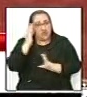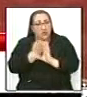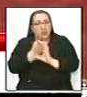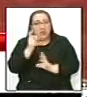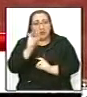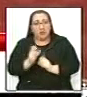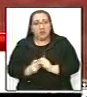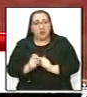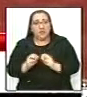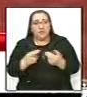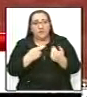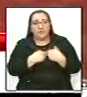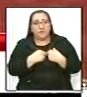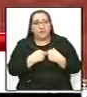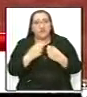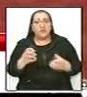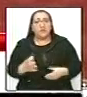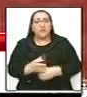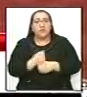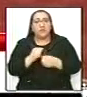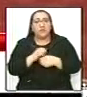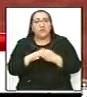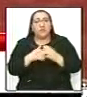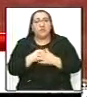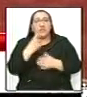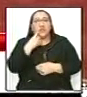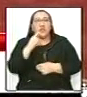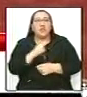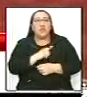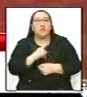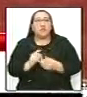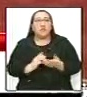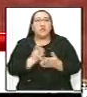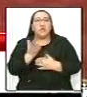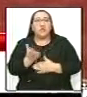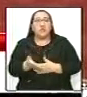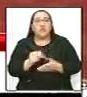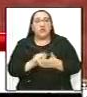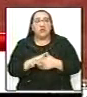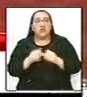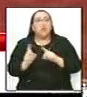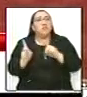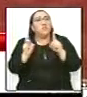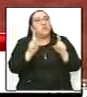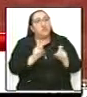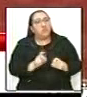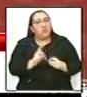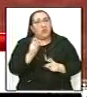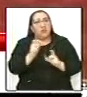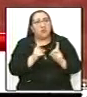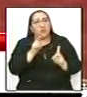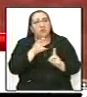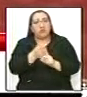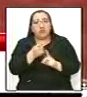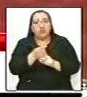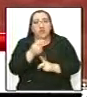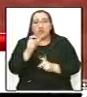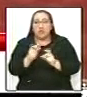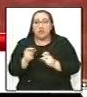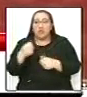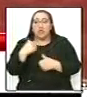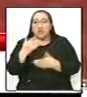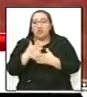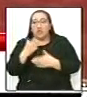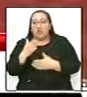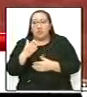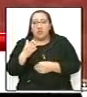víctima, se encargarán de recepcionar las correspondientes denuncias y llevar a cabo los interrogatorios al agresor y a la víctima, entre